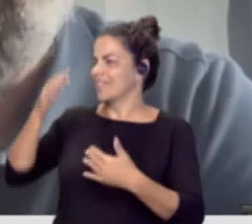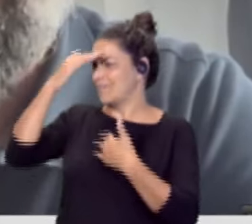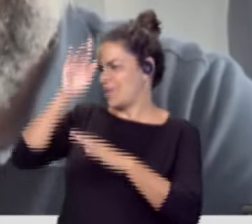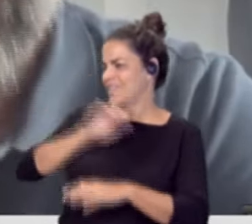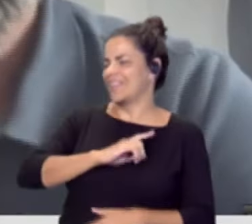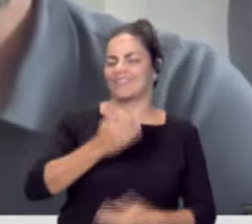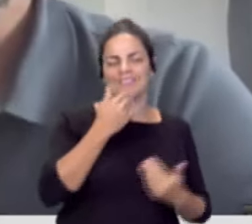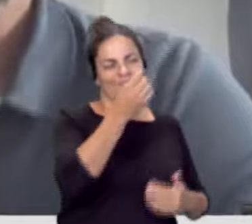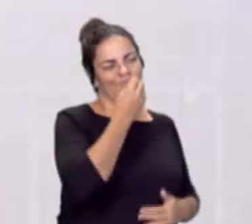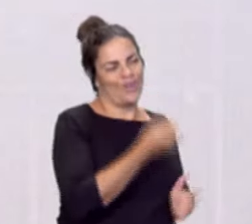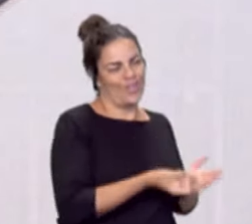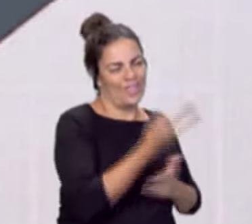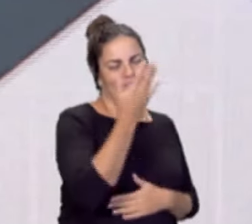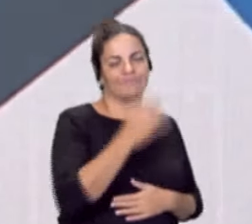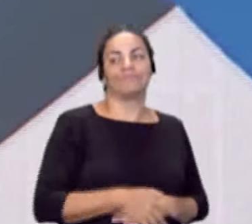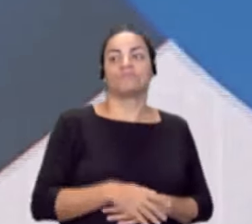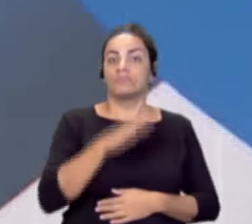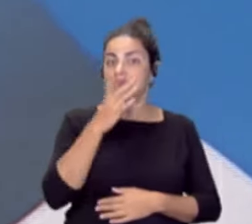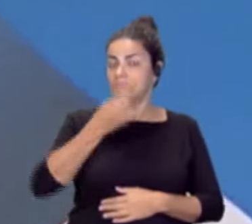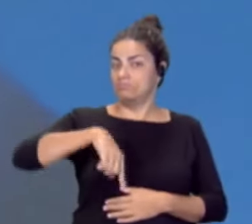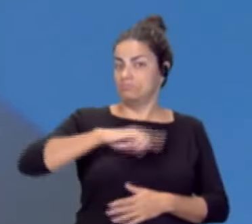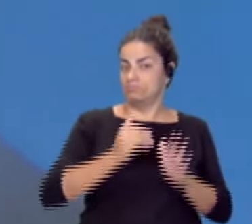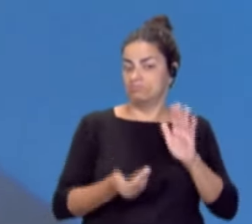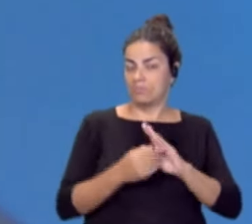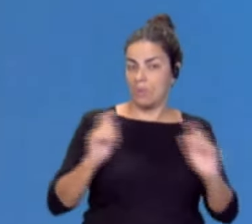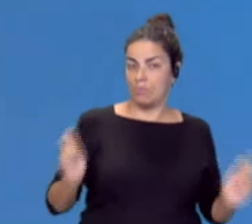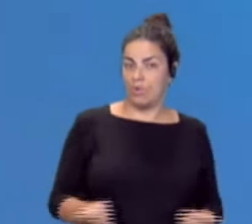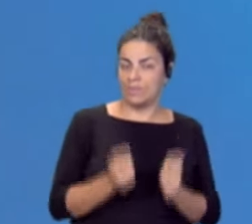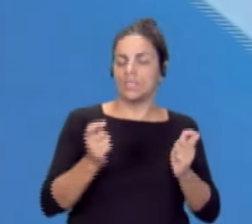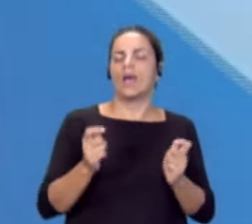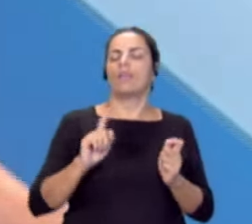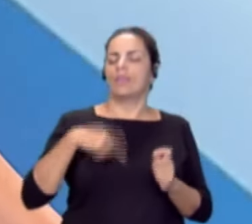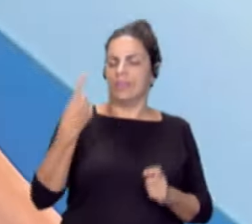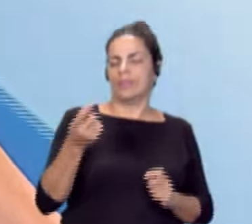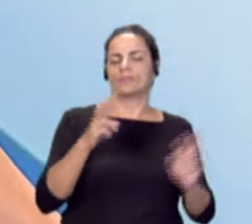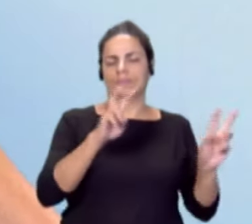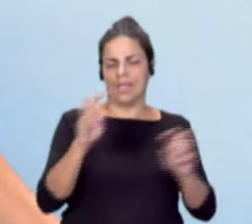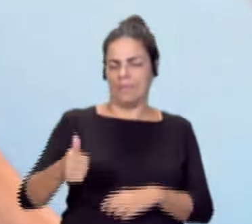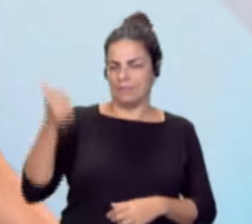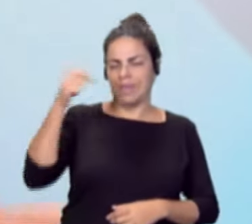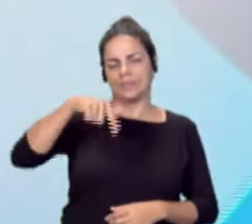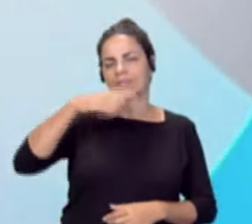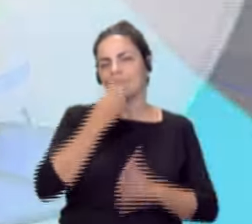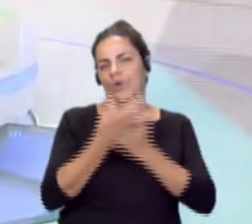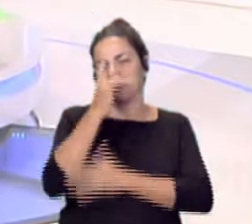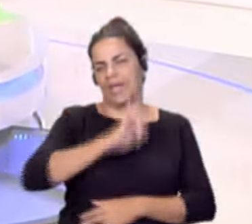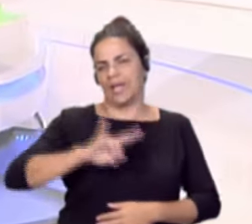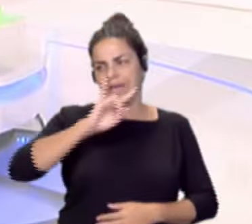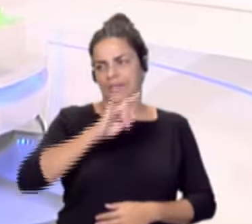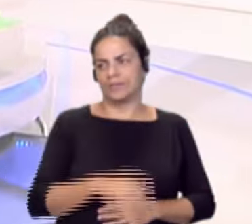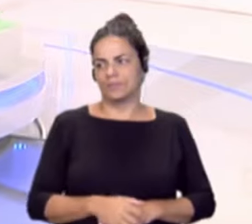Gracias, buenos días. Nosotros nos vamos tan solo unos minutos a la publicidad y a la vuelta más asuntos en Buenos Días, Canarias.